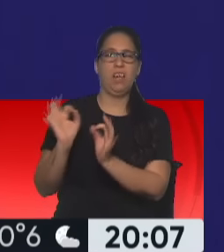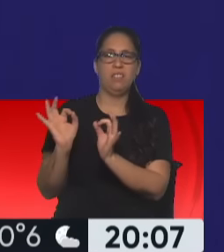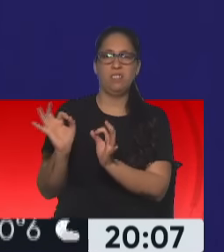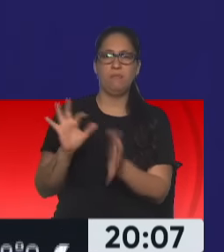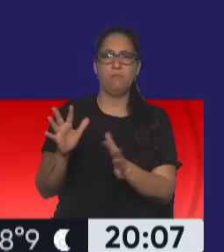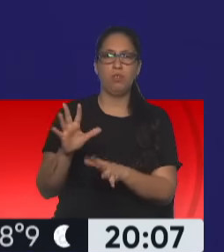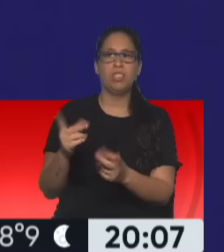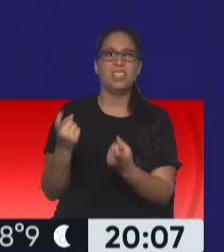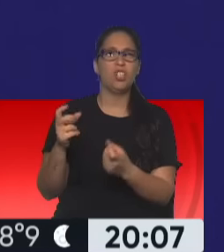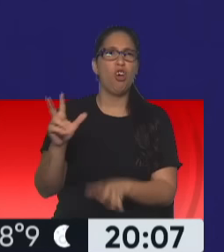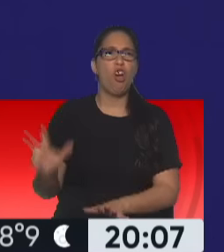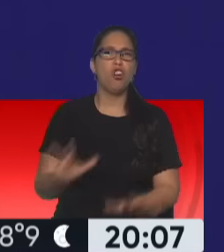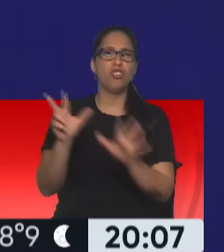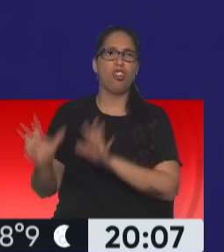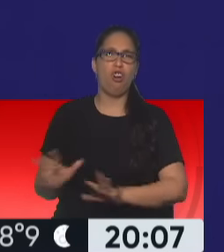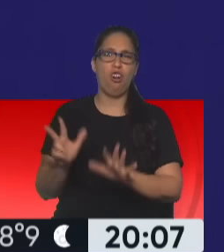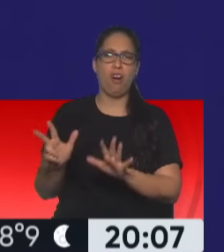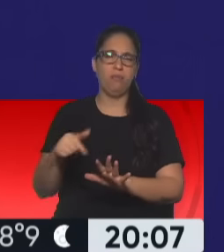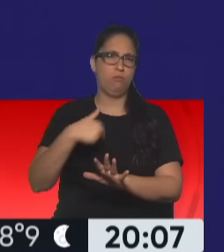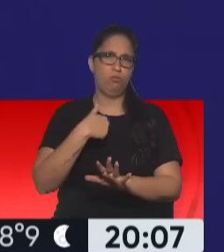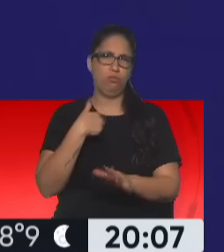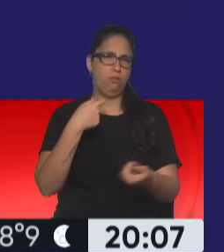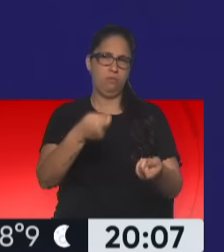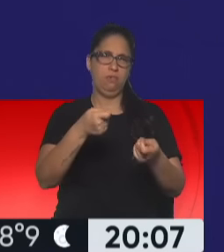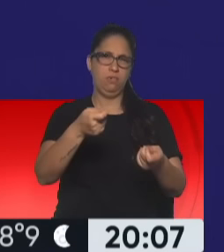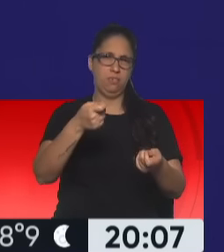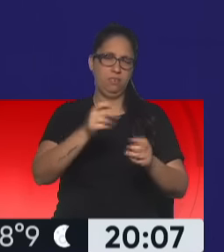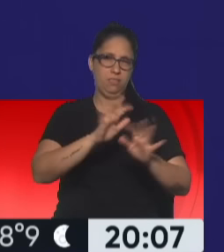cerca de 8 horas. Así que no los voy a tosigar con eso.